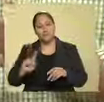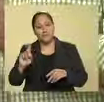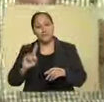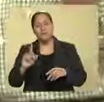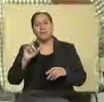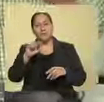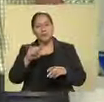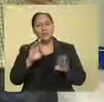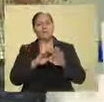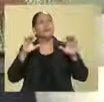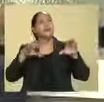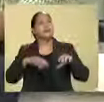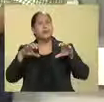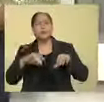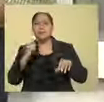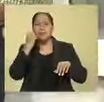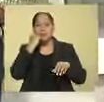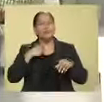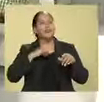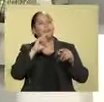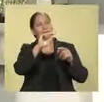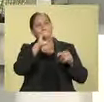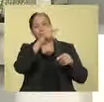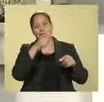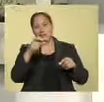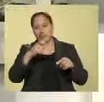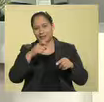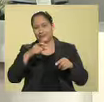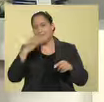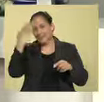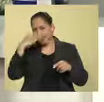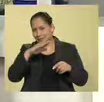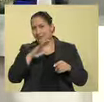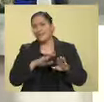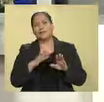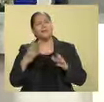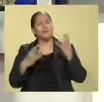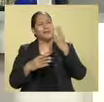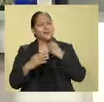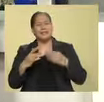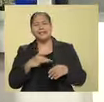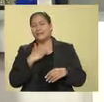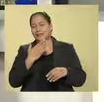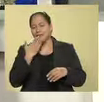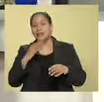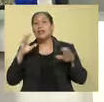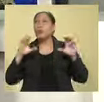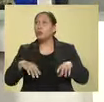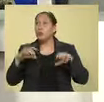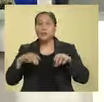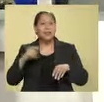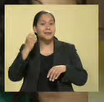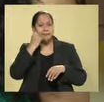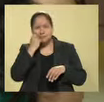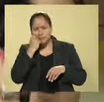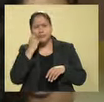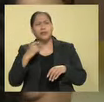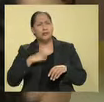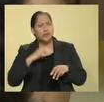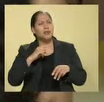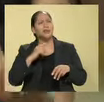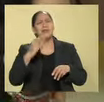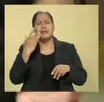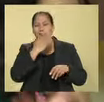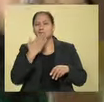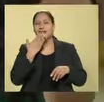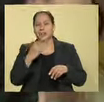Y a pesar de las lluvias y todo, yo me fui a Xochimilco y no saben qué bien la pasé. Y con lluvia, me tocó la lluviecita, pero aún así es rico.